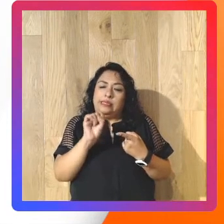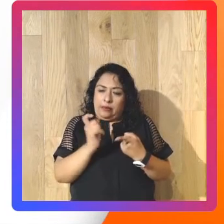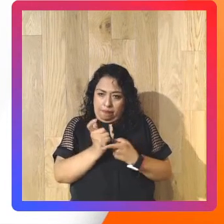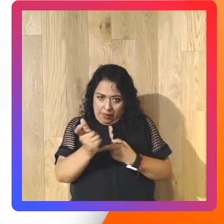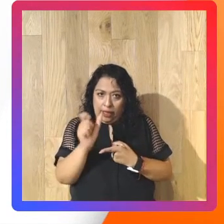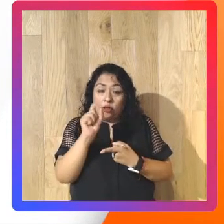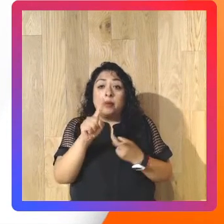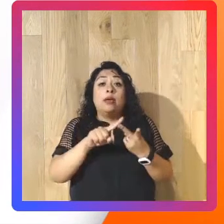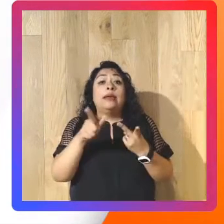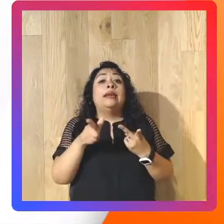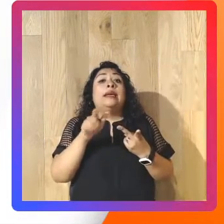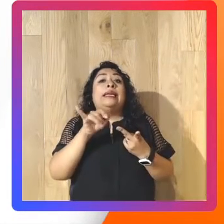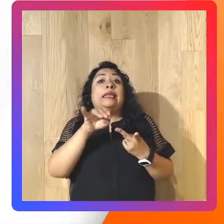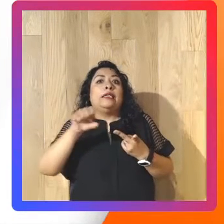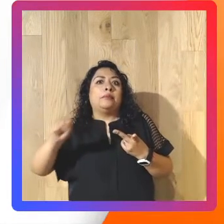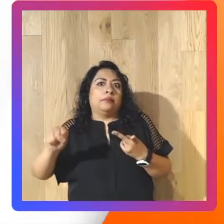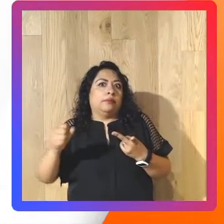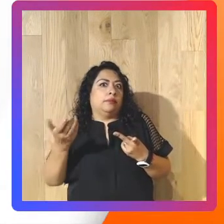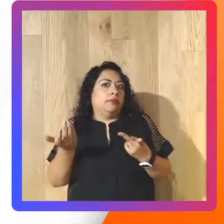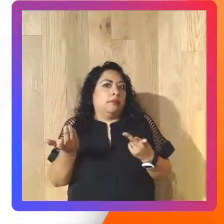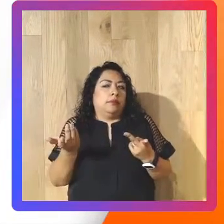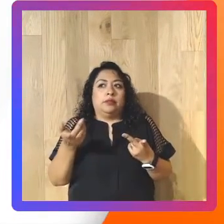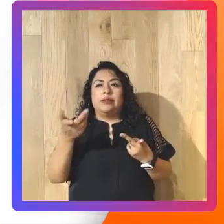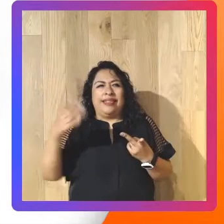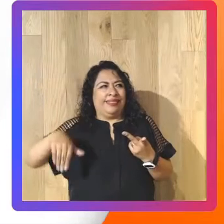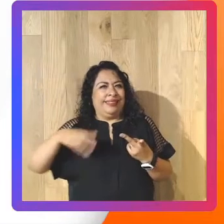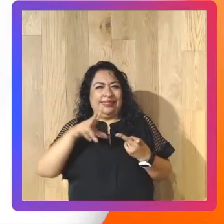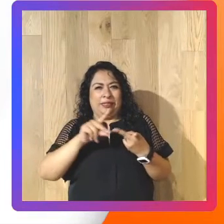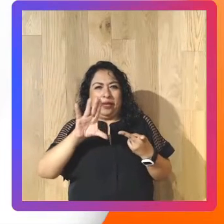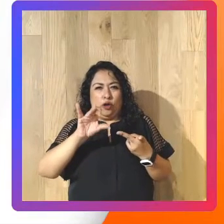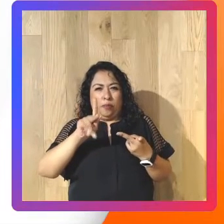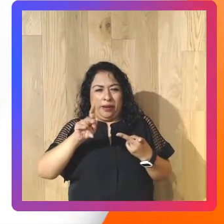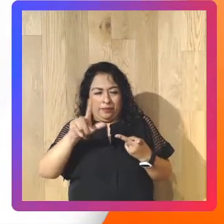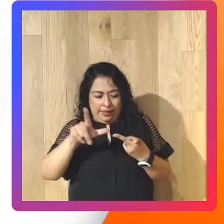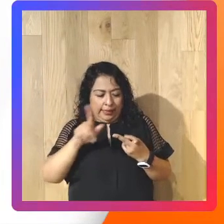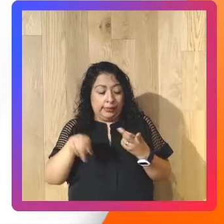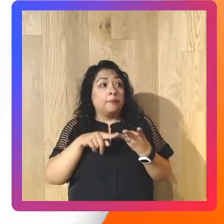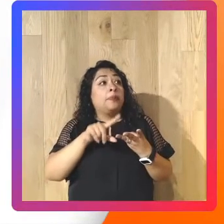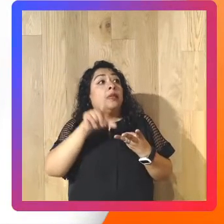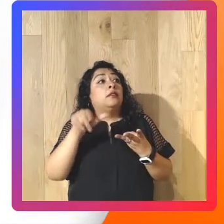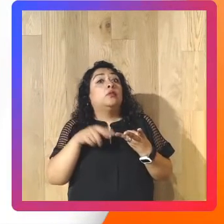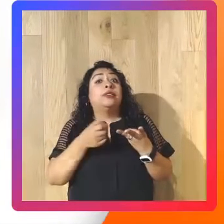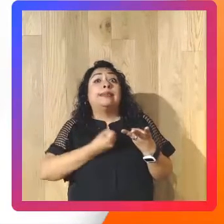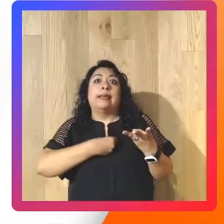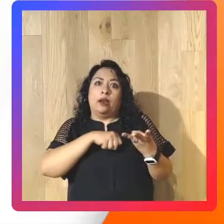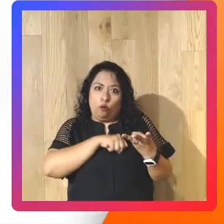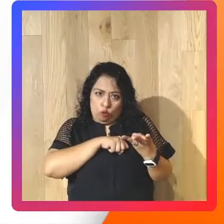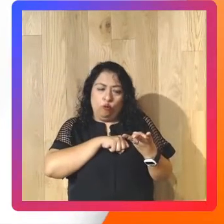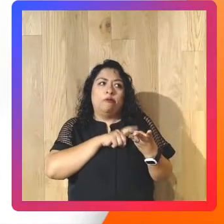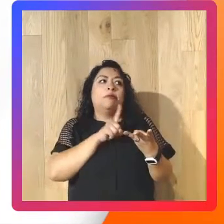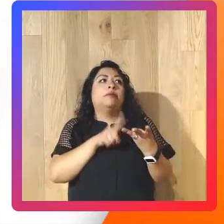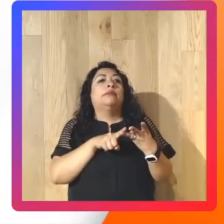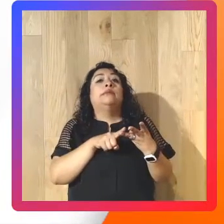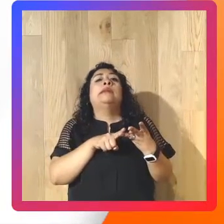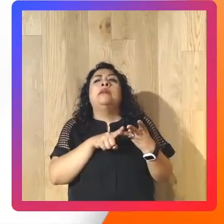pero después la seguridad social, que ya habló Coparmex. Después esto nos lleva a la salud y